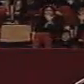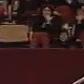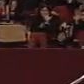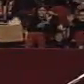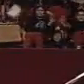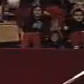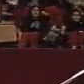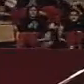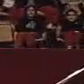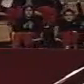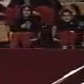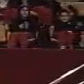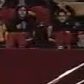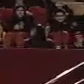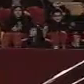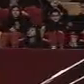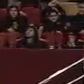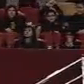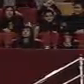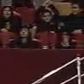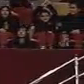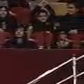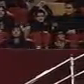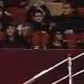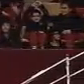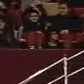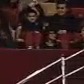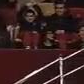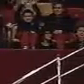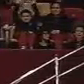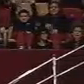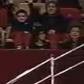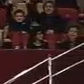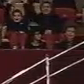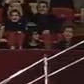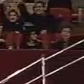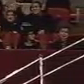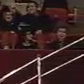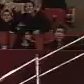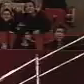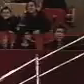Delegación invitada por la diputada Marcela Zavar.